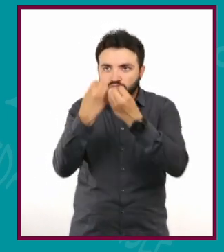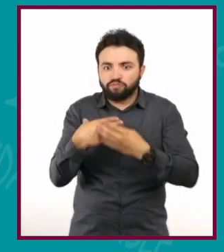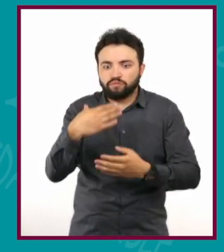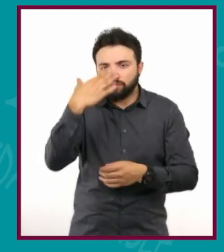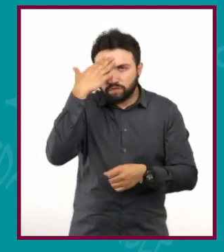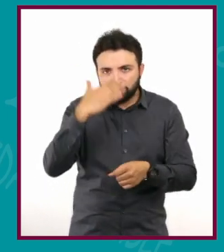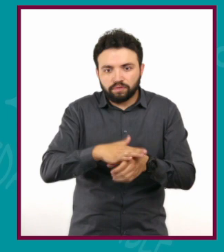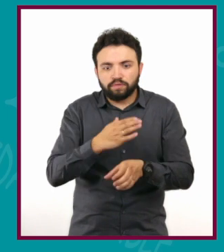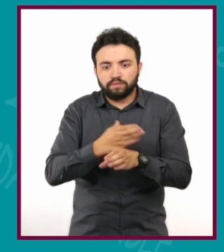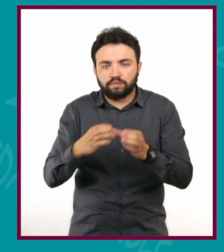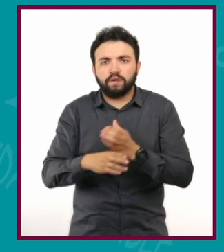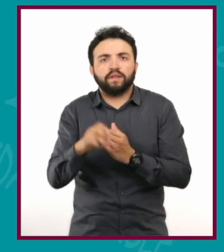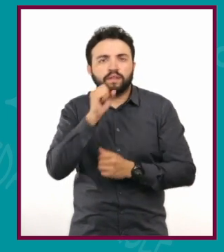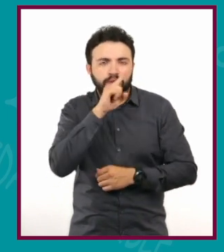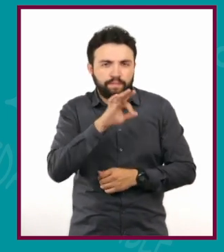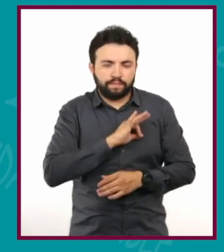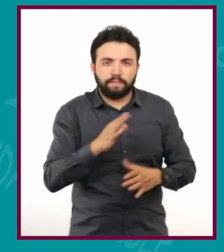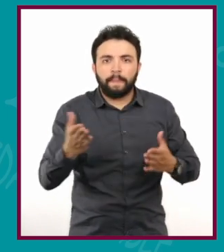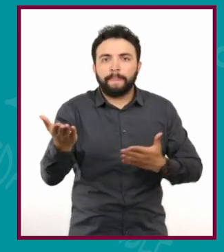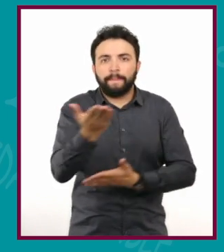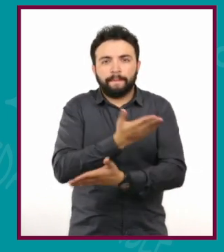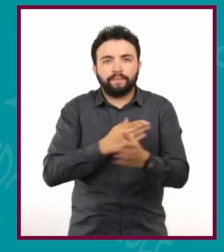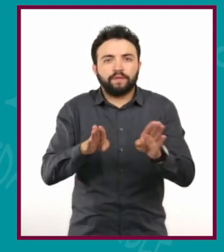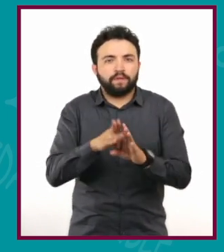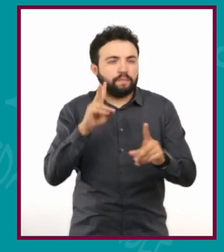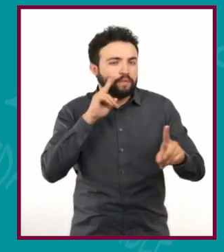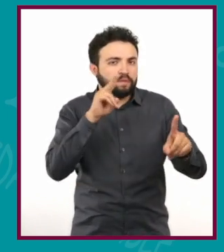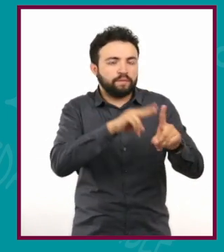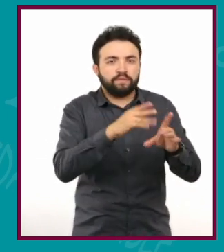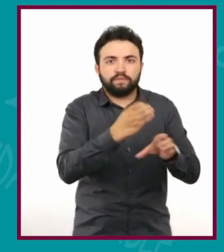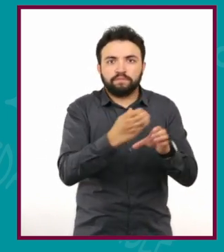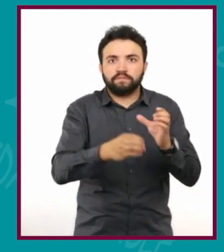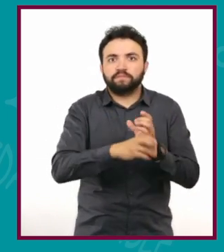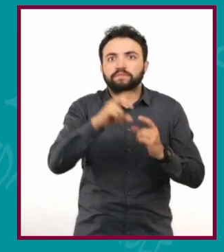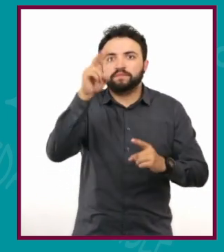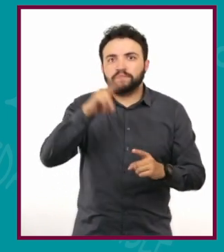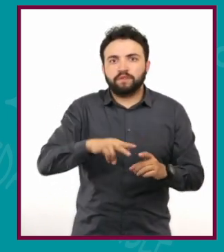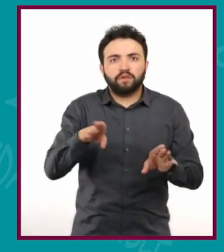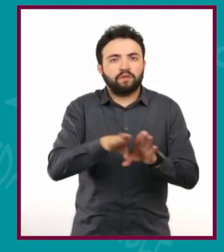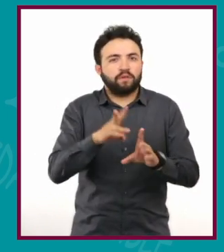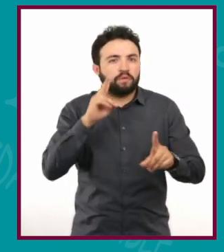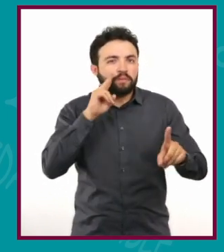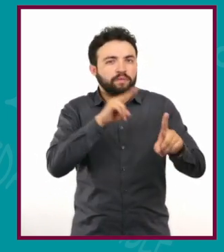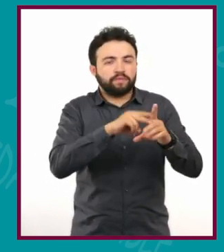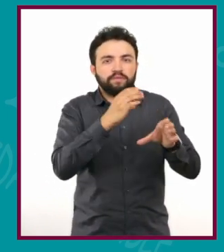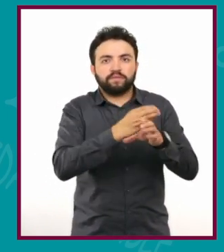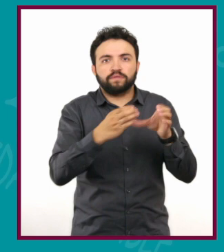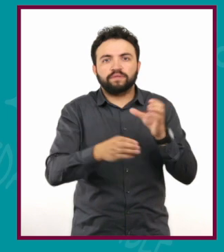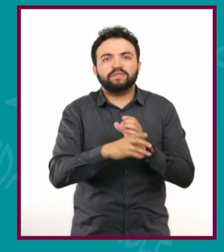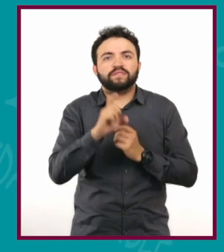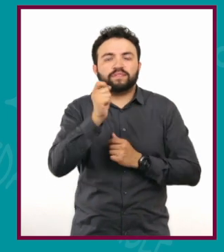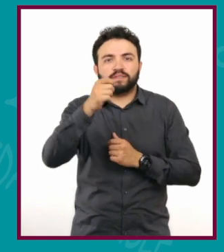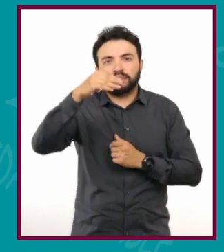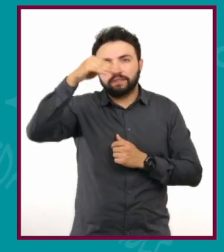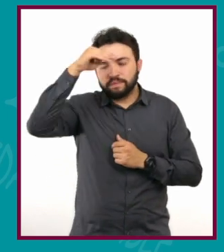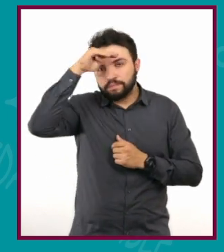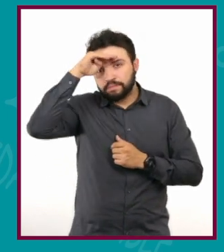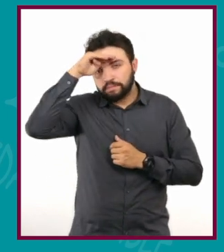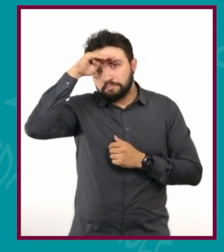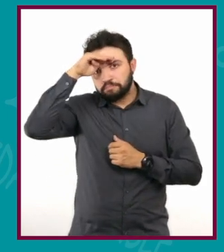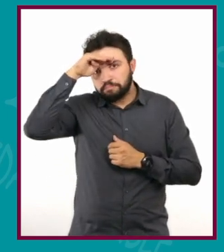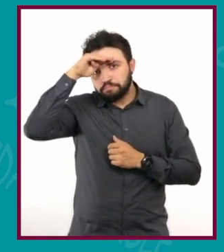y también se puede compartir la percepción de la realidad, de cómo vemos las cosas, qué